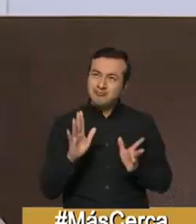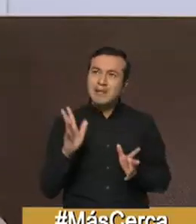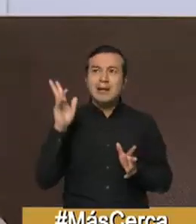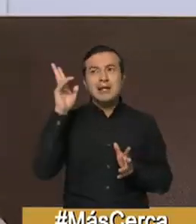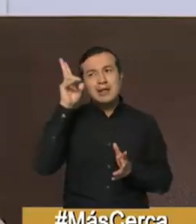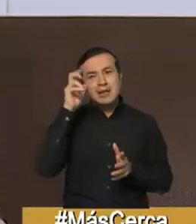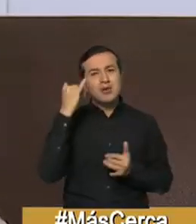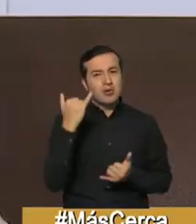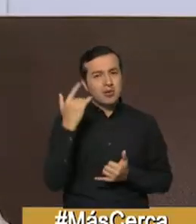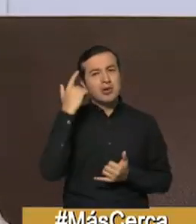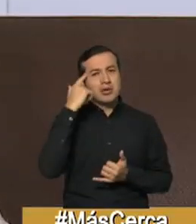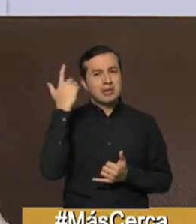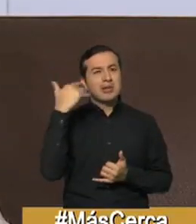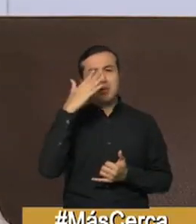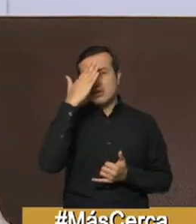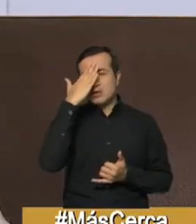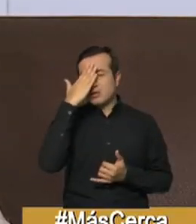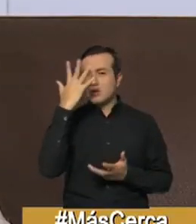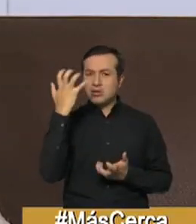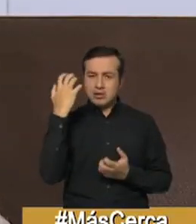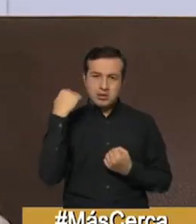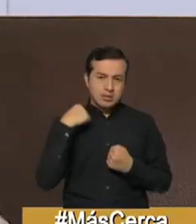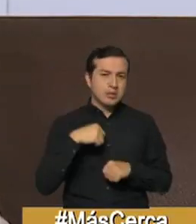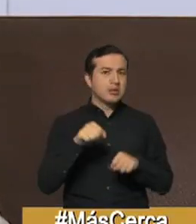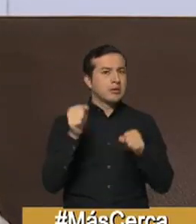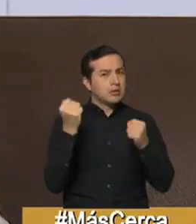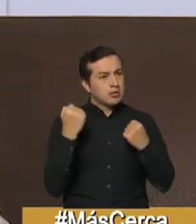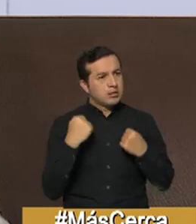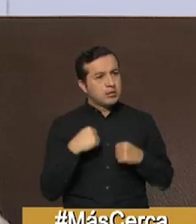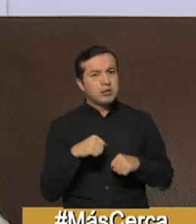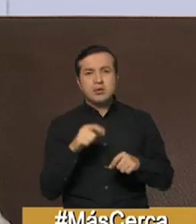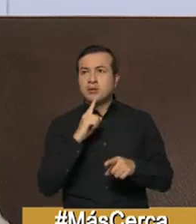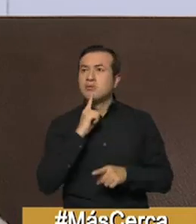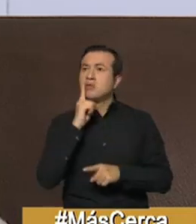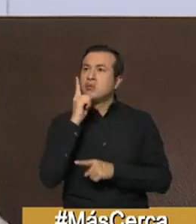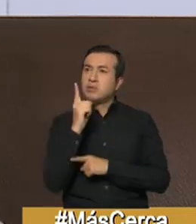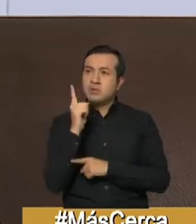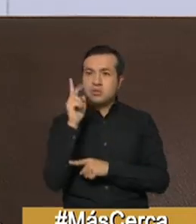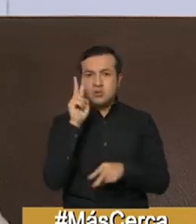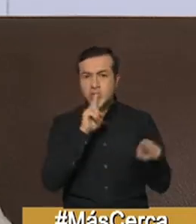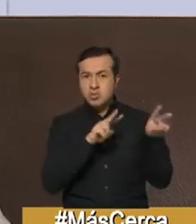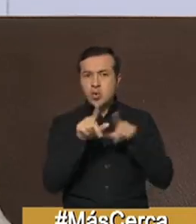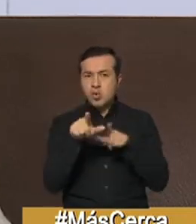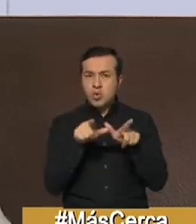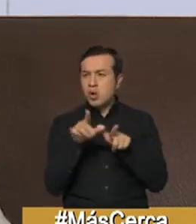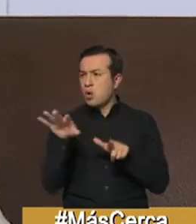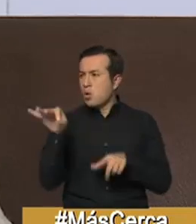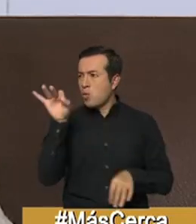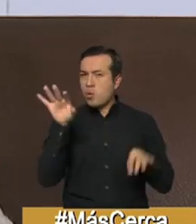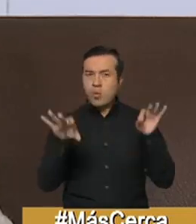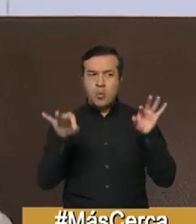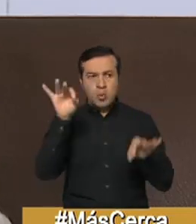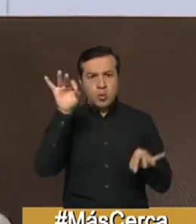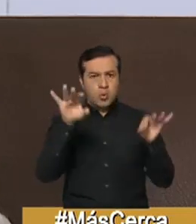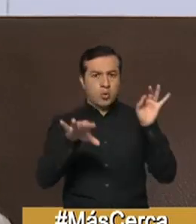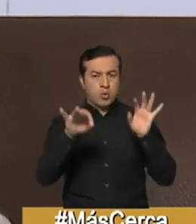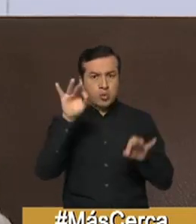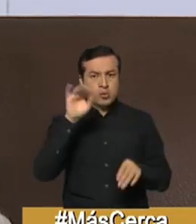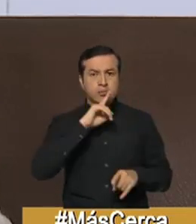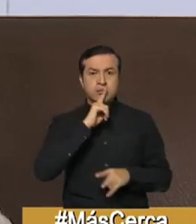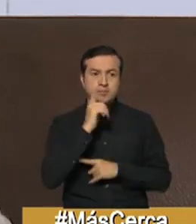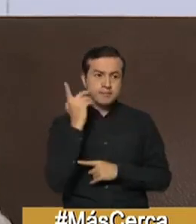Pienso que este año vamos a hacer un esfuerzo por hacer una geolocalización de ciertos árboles,